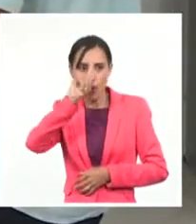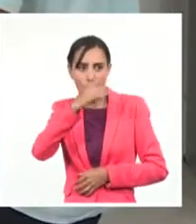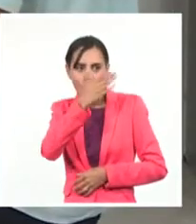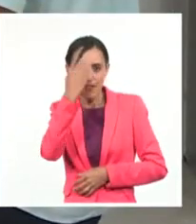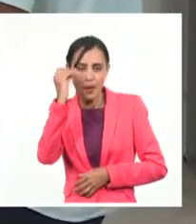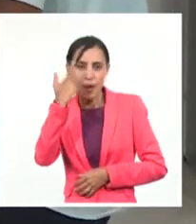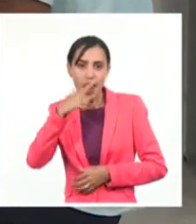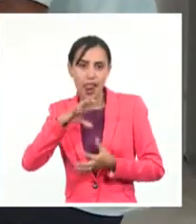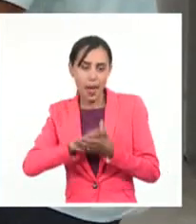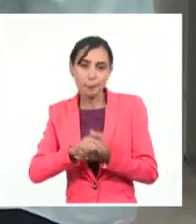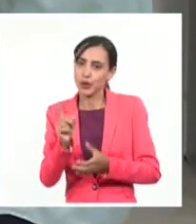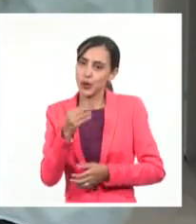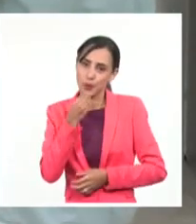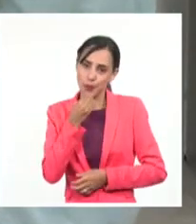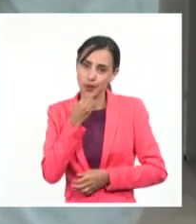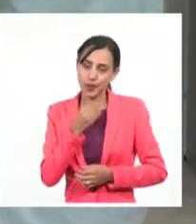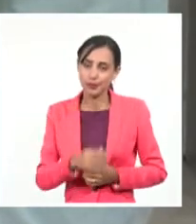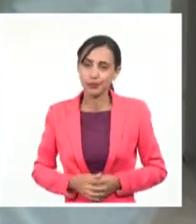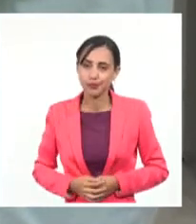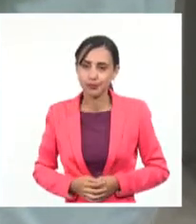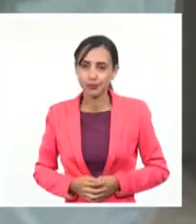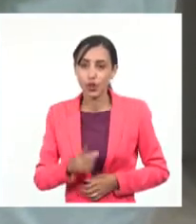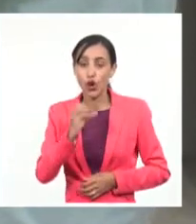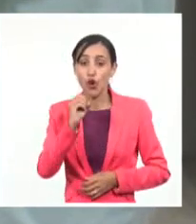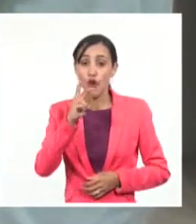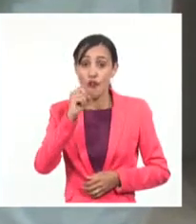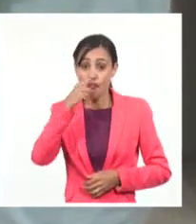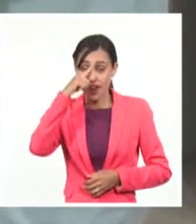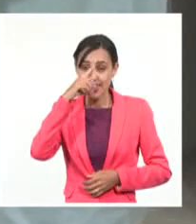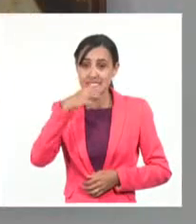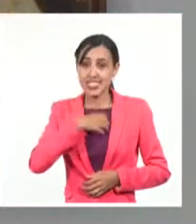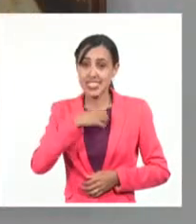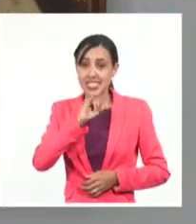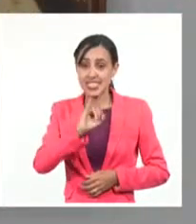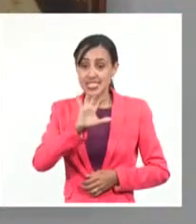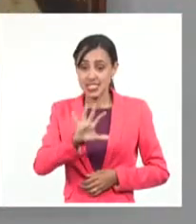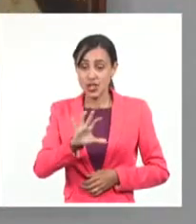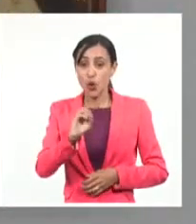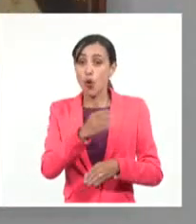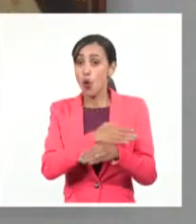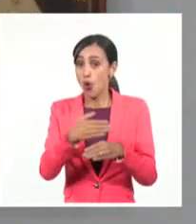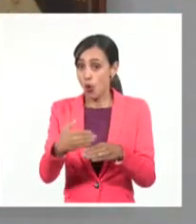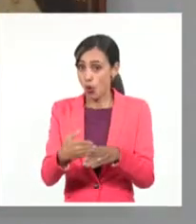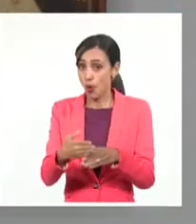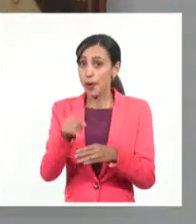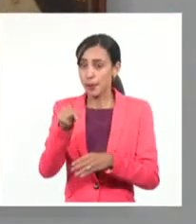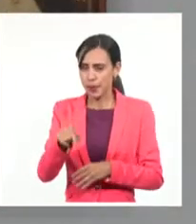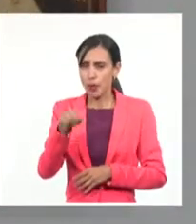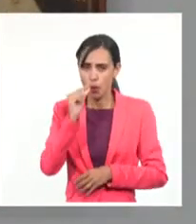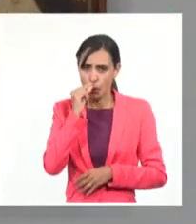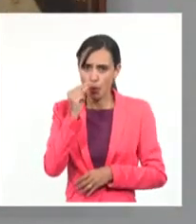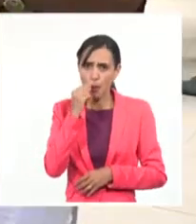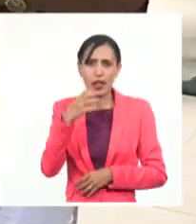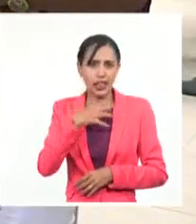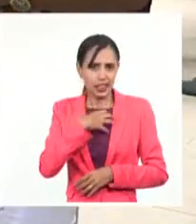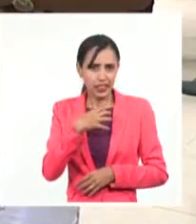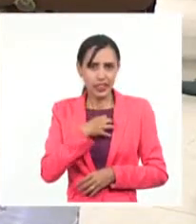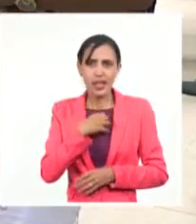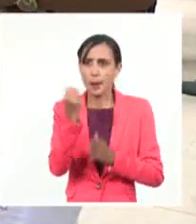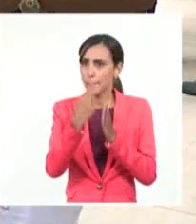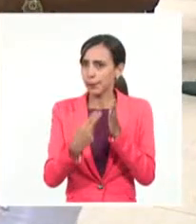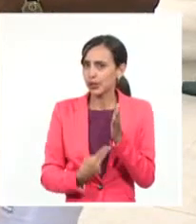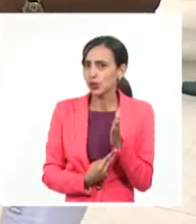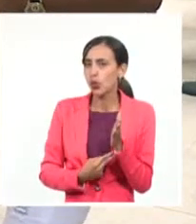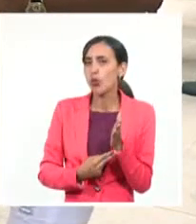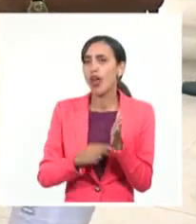curada Por Roberto covas la muestra reúne 65 obras de Lan entre las que figuran pinturas dibujos y grabados que